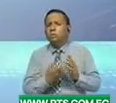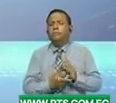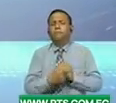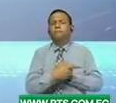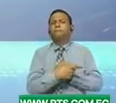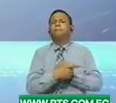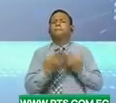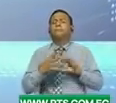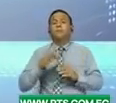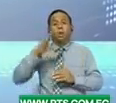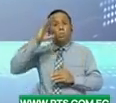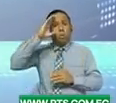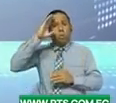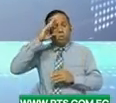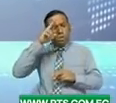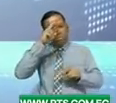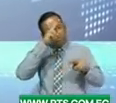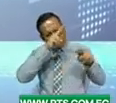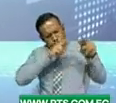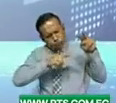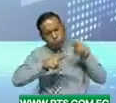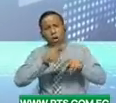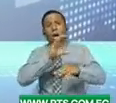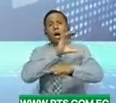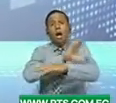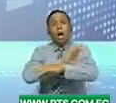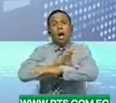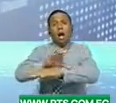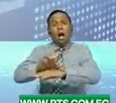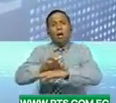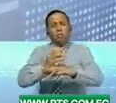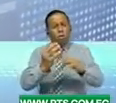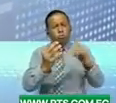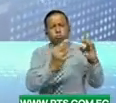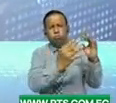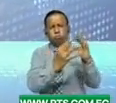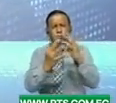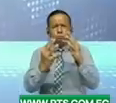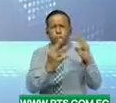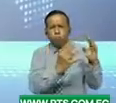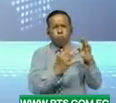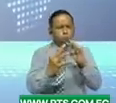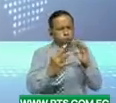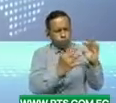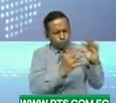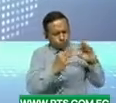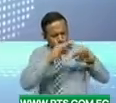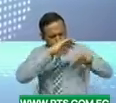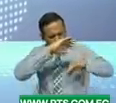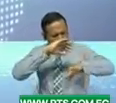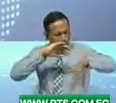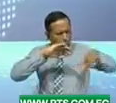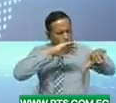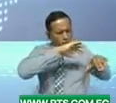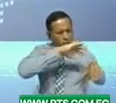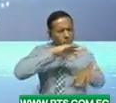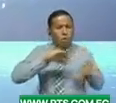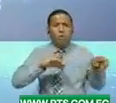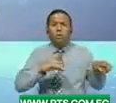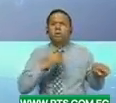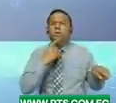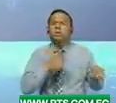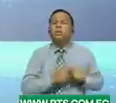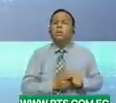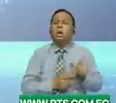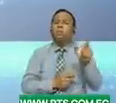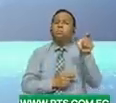de Criminalística verificando en la maleza junto al mangle. De lo que se ve en el video es un ciudadano que